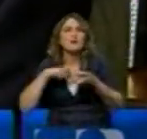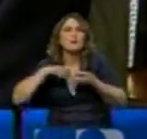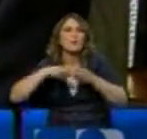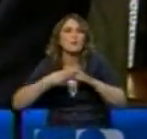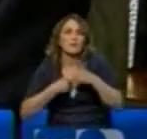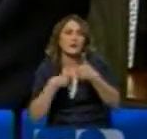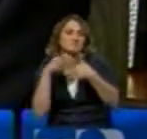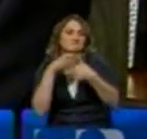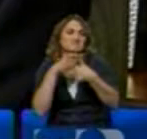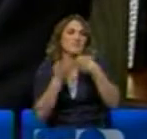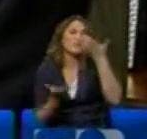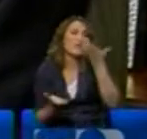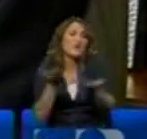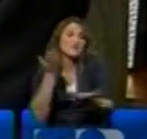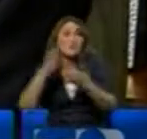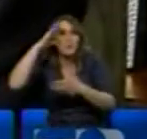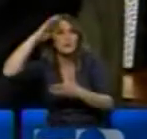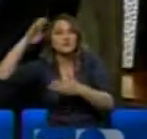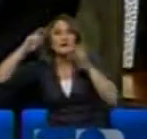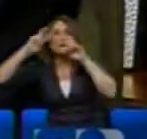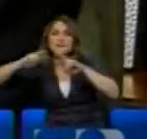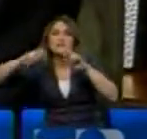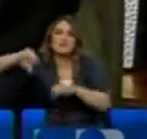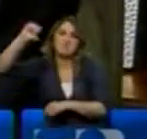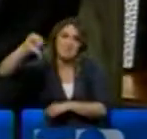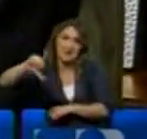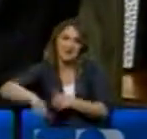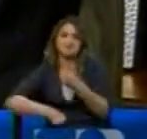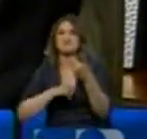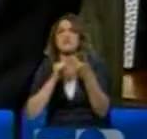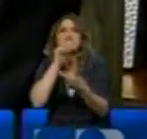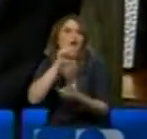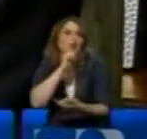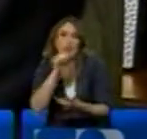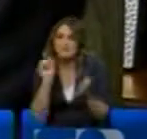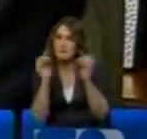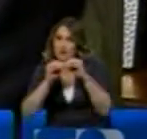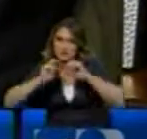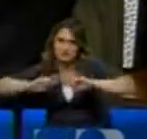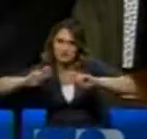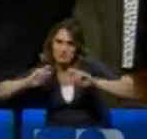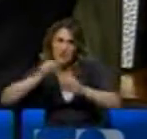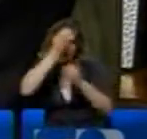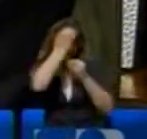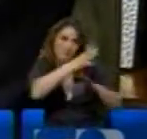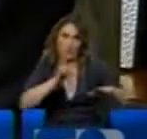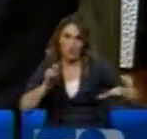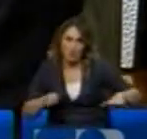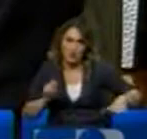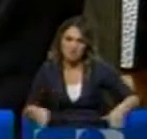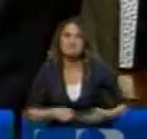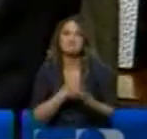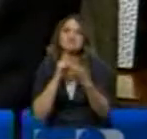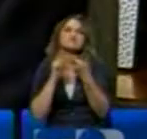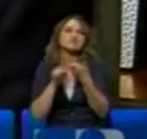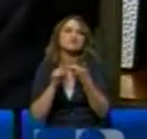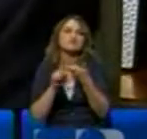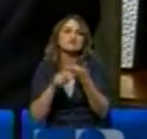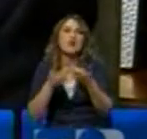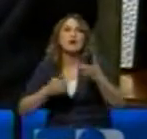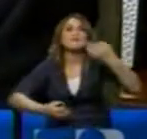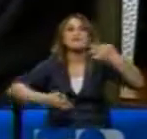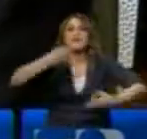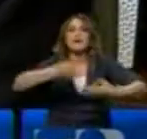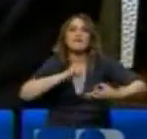deficiente de la propia policía. Puede haber una investigación deficiente y una preparación insuficiente y errada de la